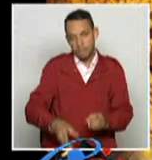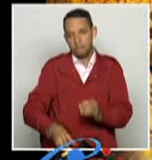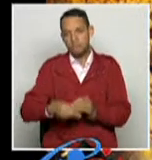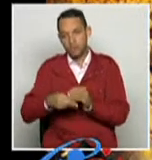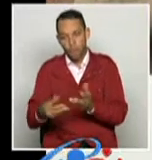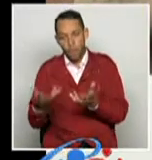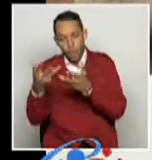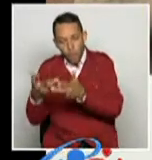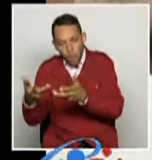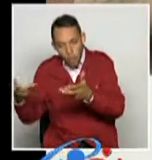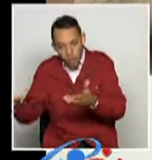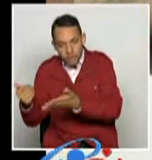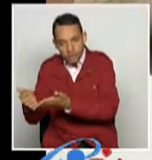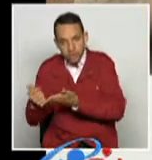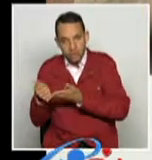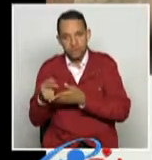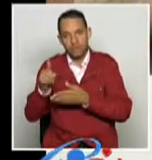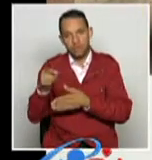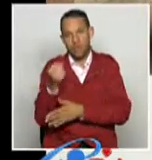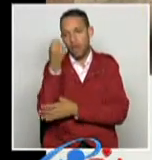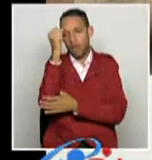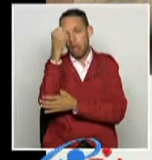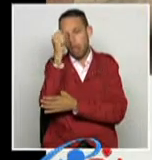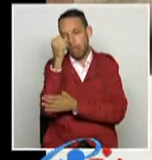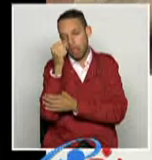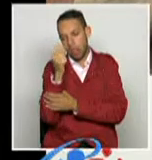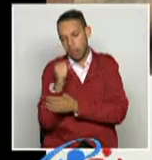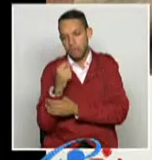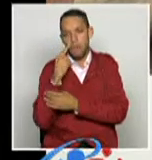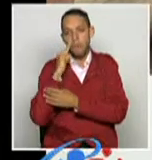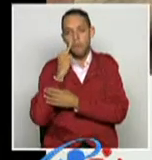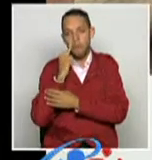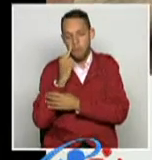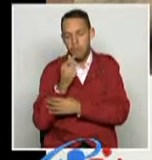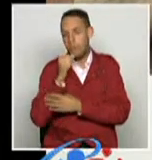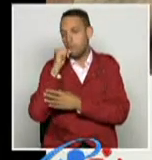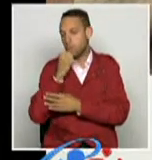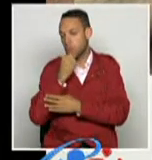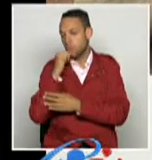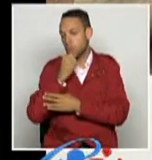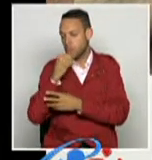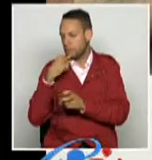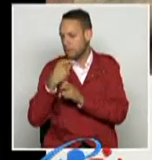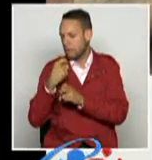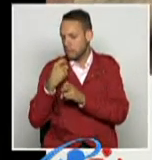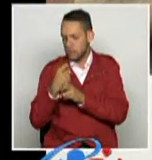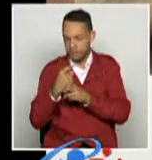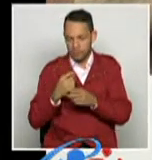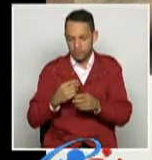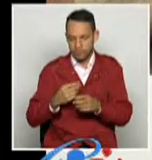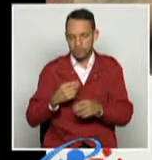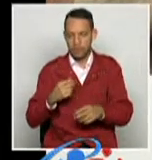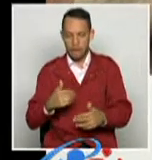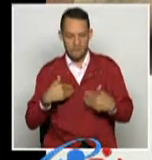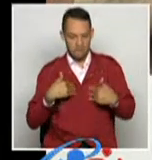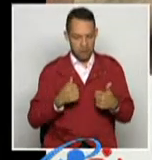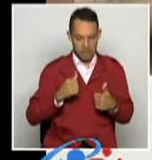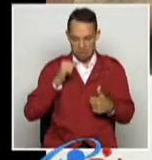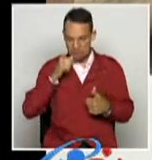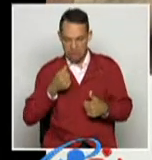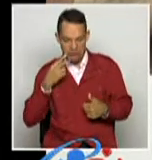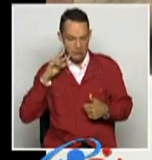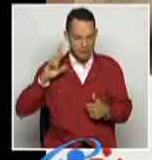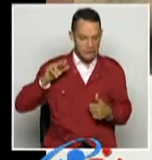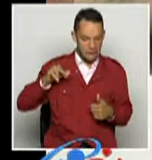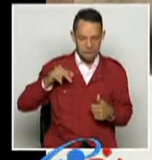acostumbra para todos los problemas de depresión. Hay personas que están sufriendo constantemente de depresión, bipolarismo, en el caso mío que fue